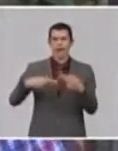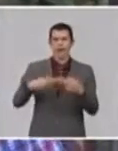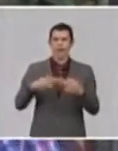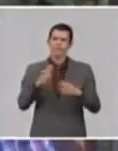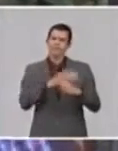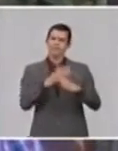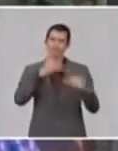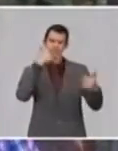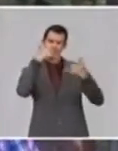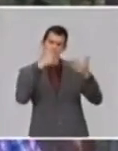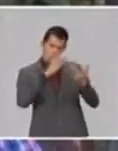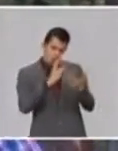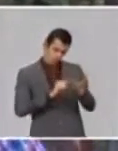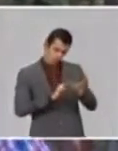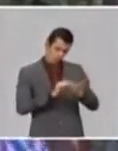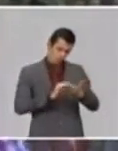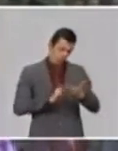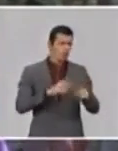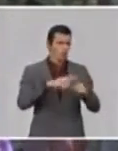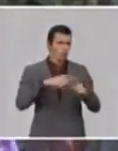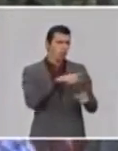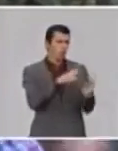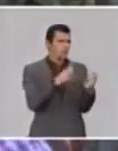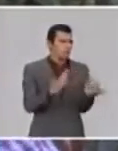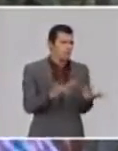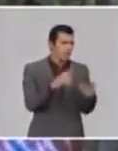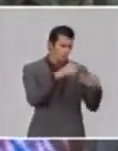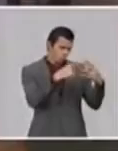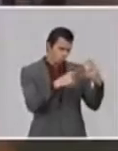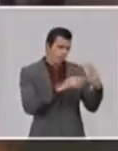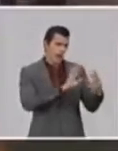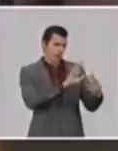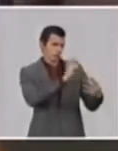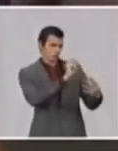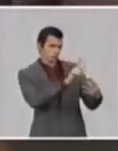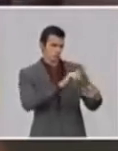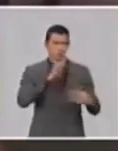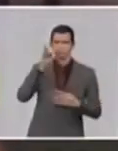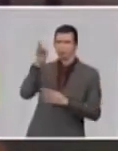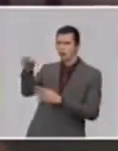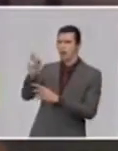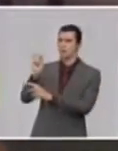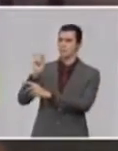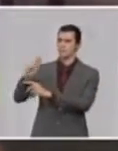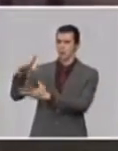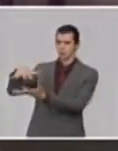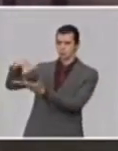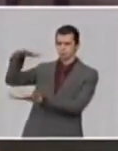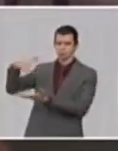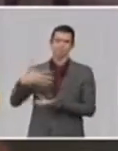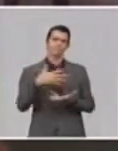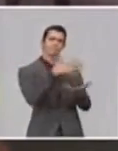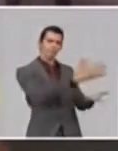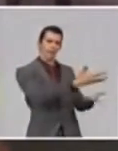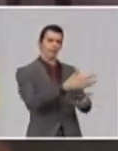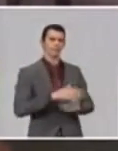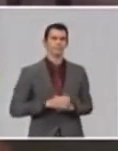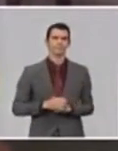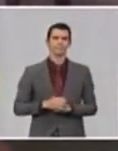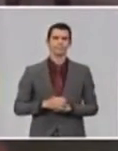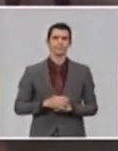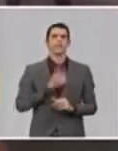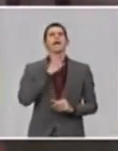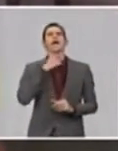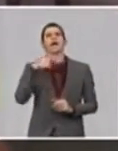comunicación, se le compra y se le lleva a su casa, evitando la aglomeración. Por ejemplo, si viene algo a Chopi, a la carnicería,